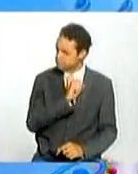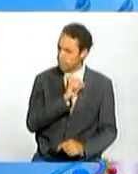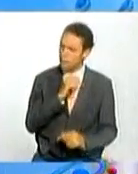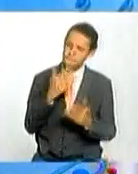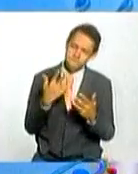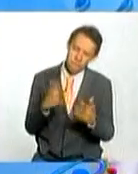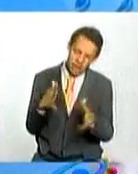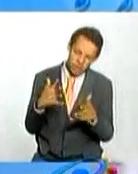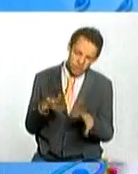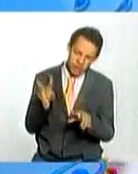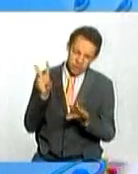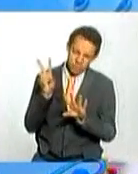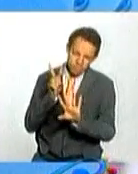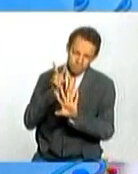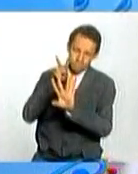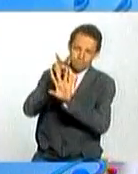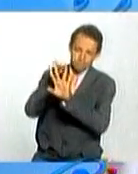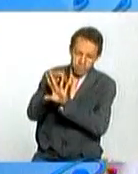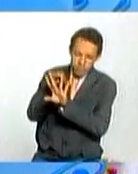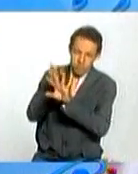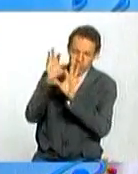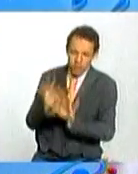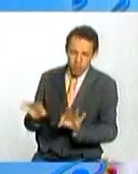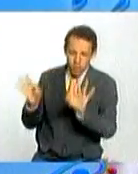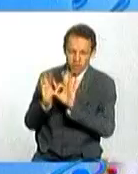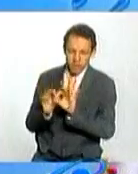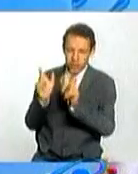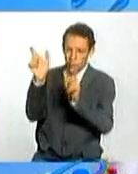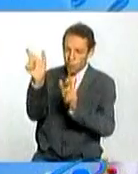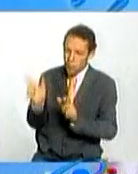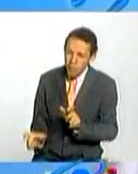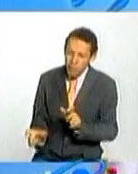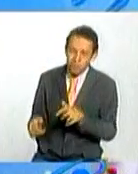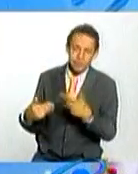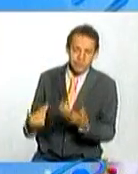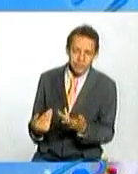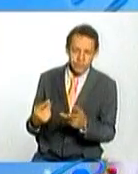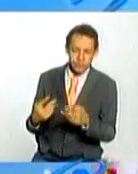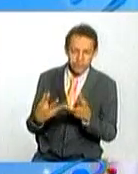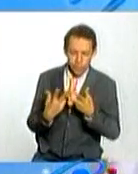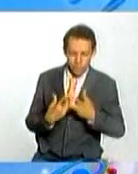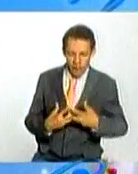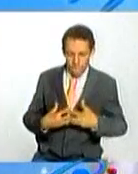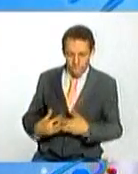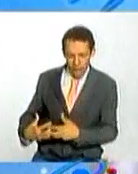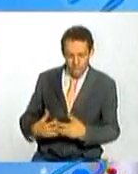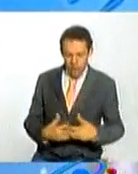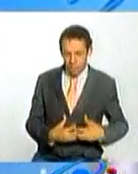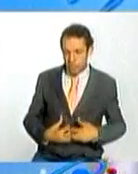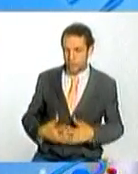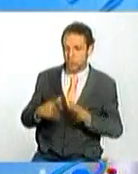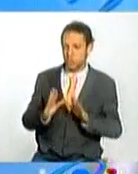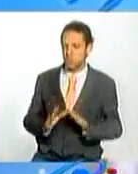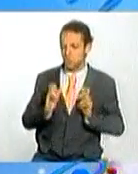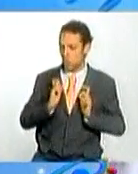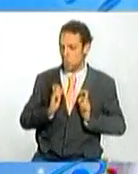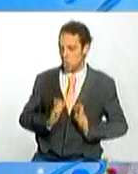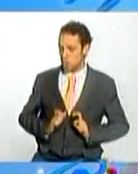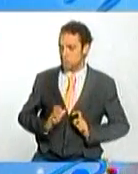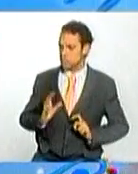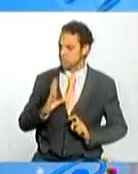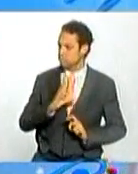uno ver esa parte importante de órganos esenciales. Y esto es importante porque